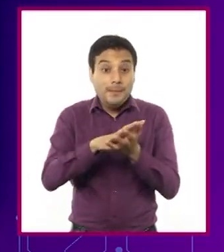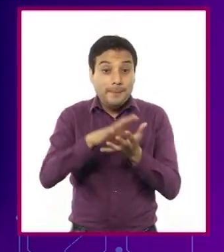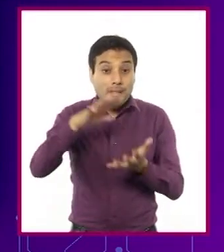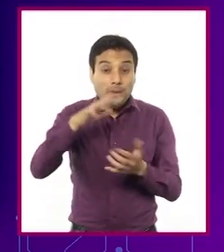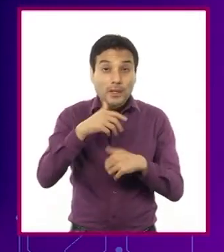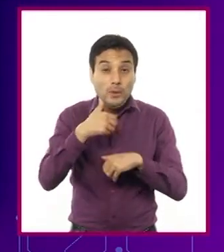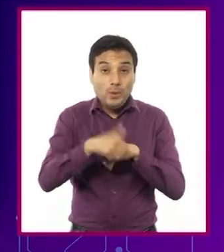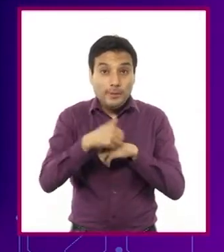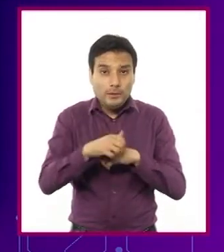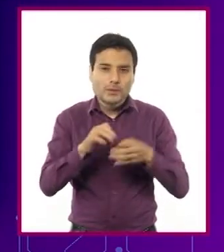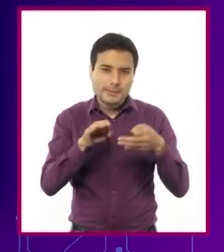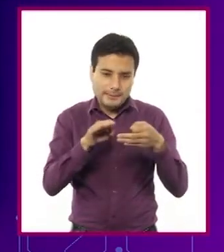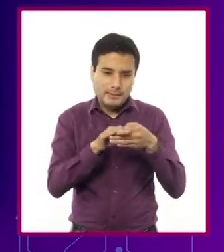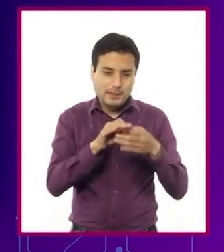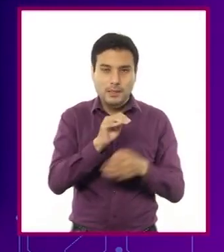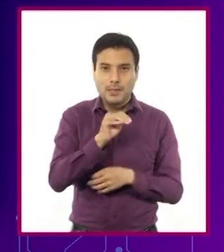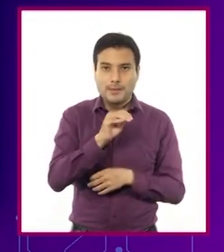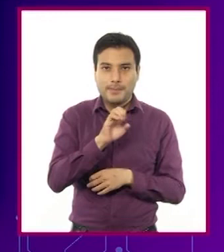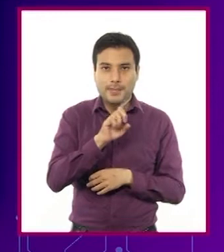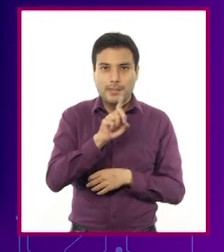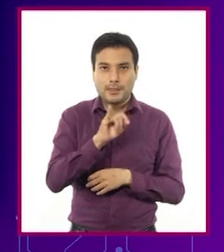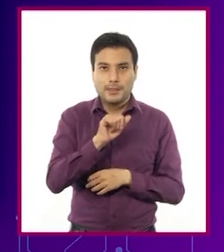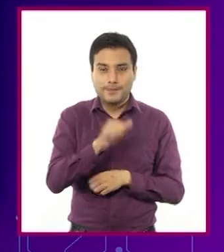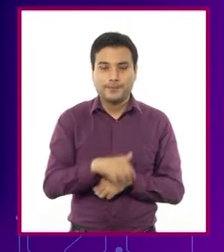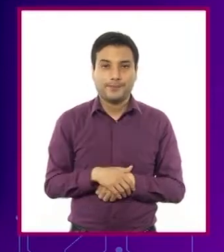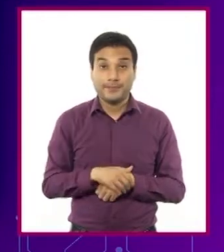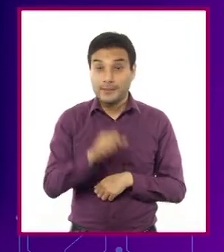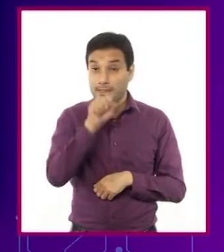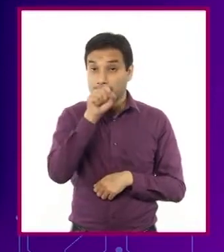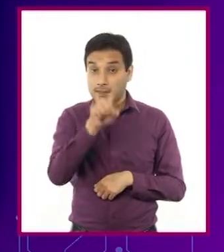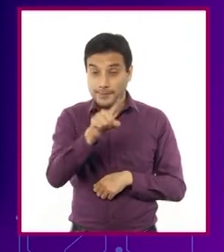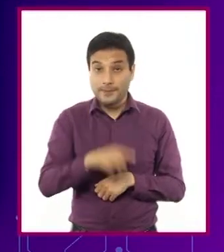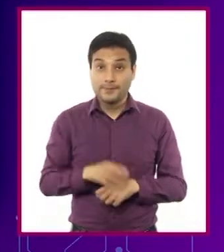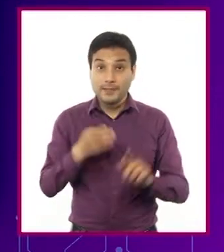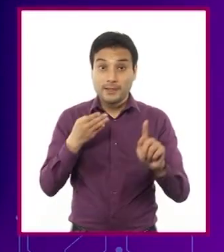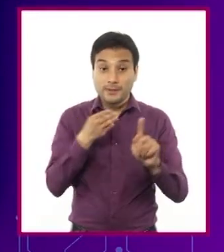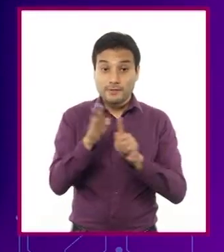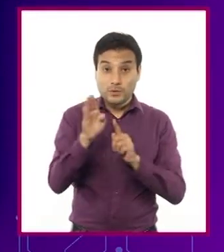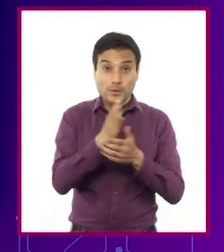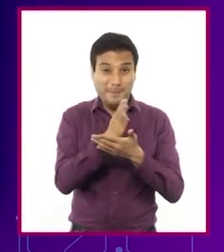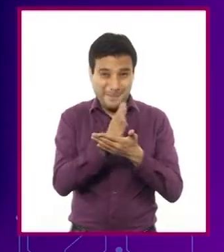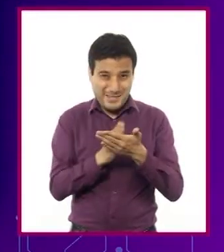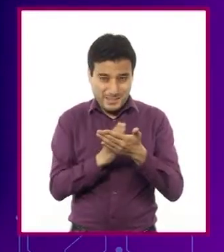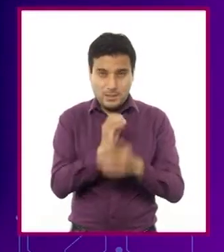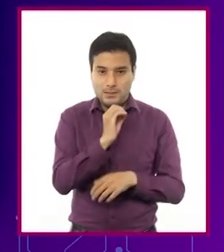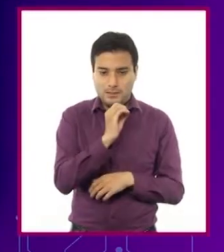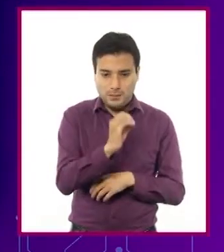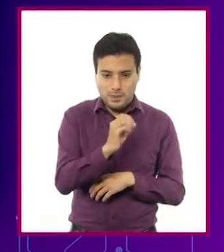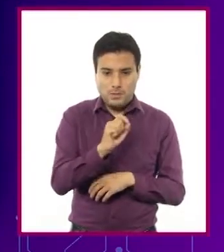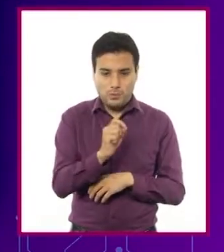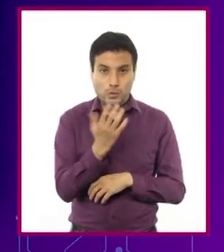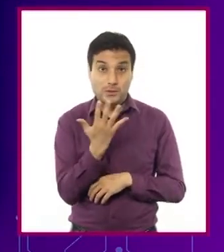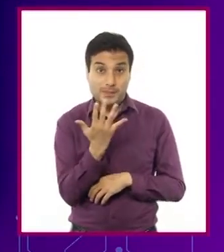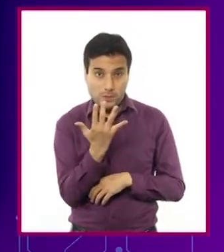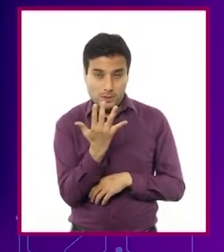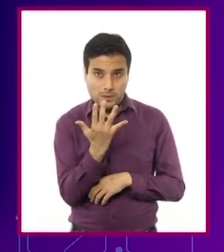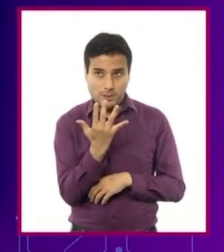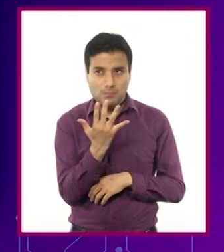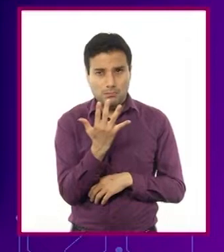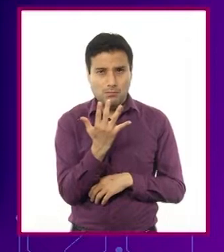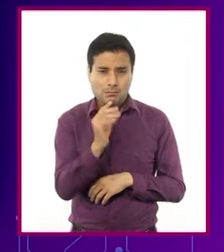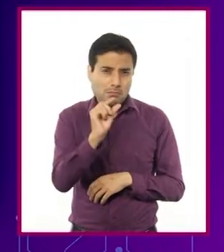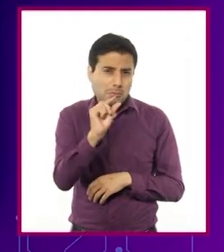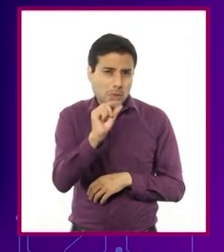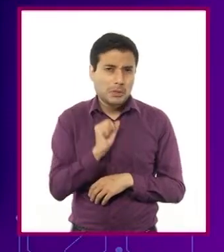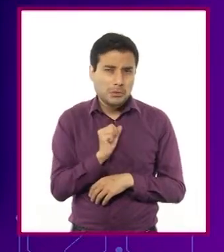datos coinciden con la media. Además, su desviación media de 0.50 es baja con